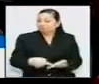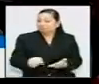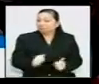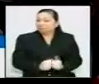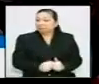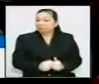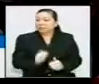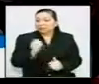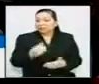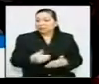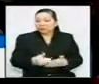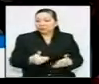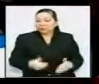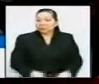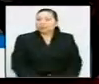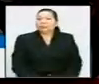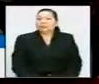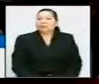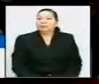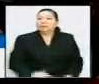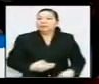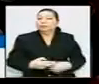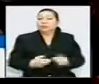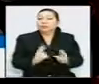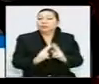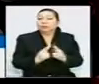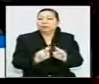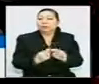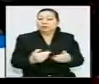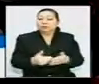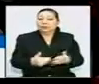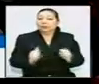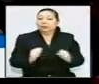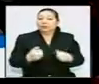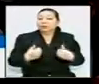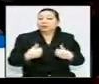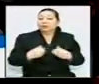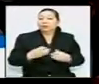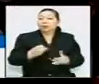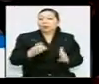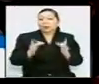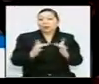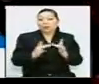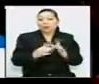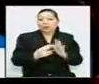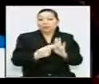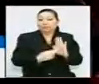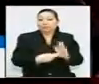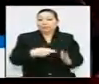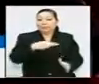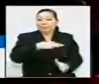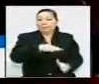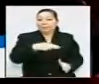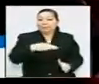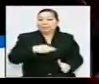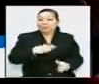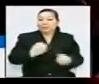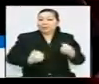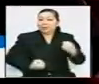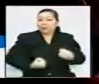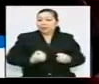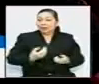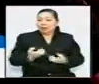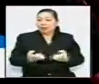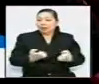documento en su oportunidad, producto de las reuniones previas que habíamos tenido con los representantes del Ministerio de